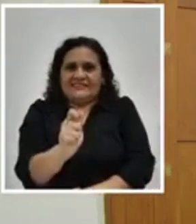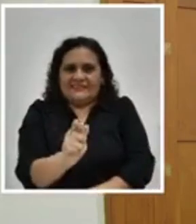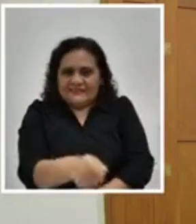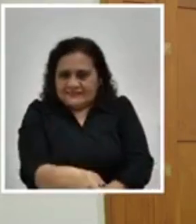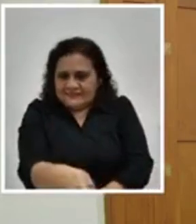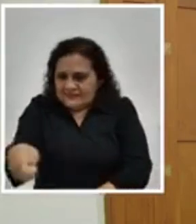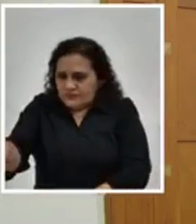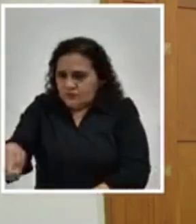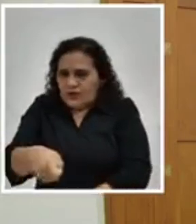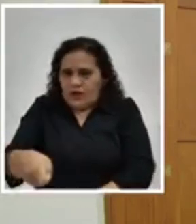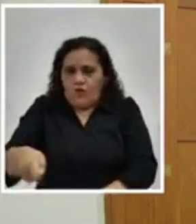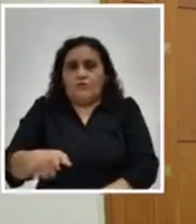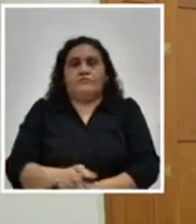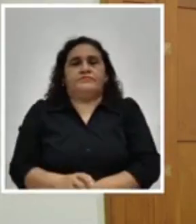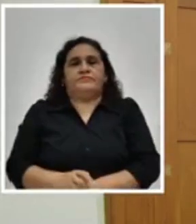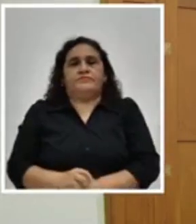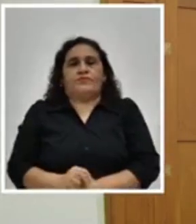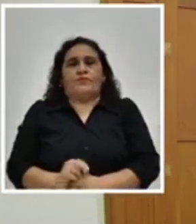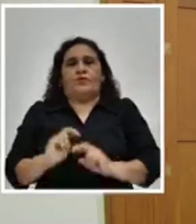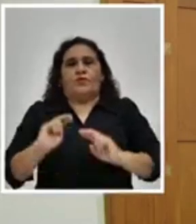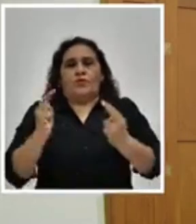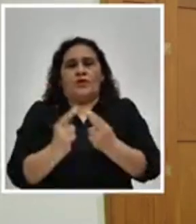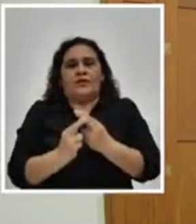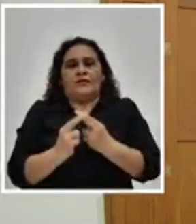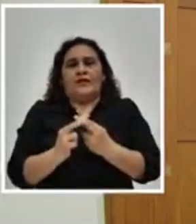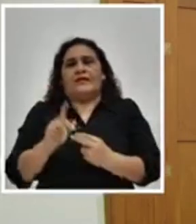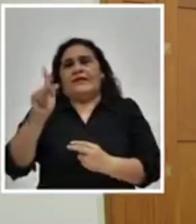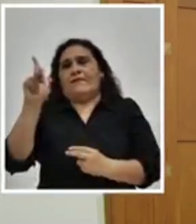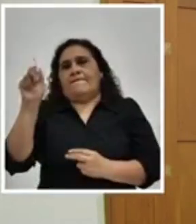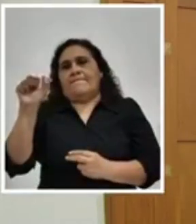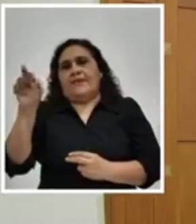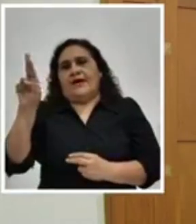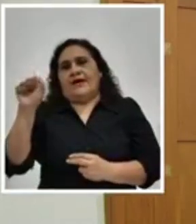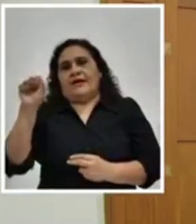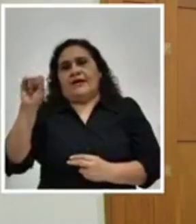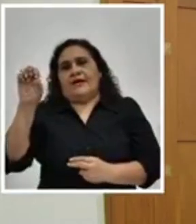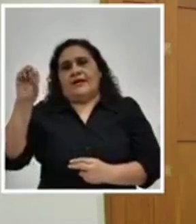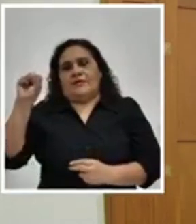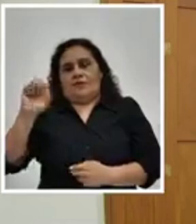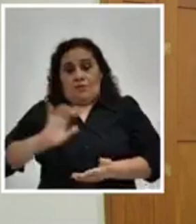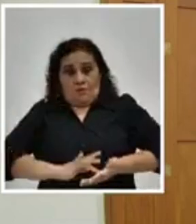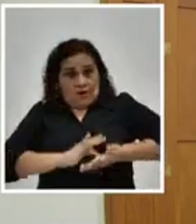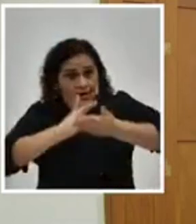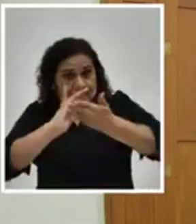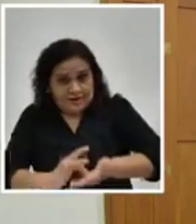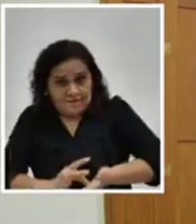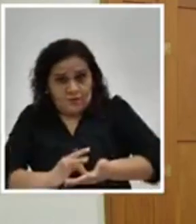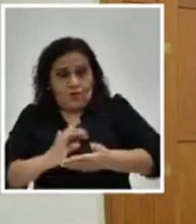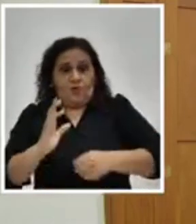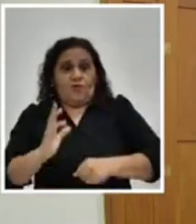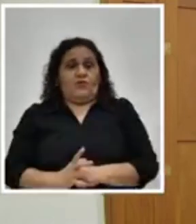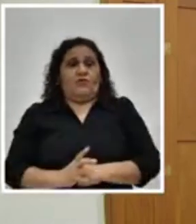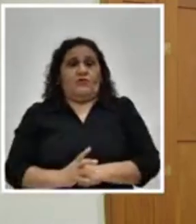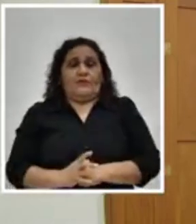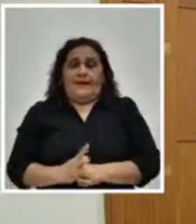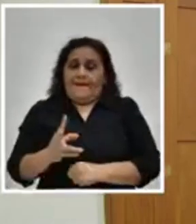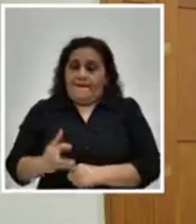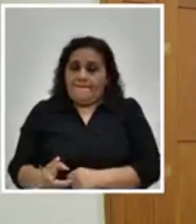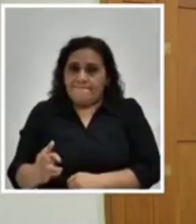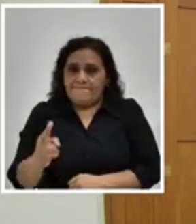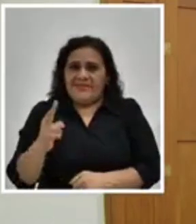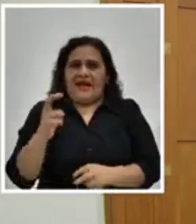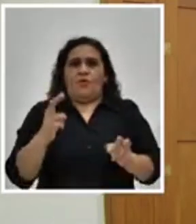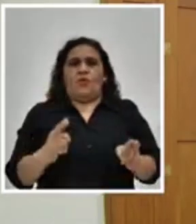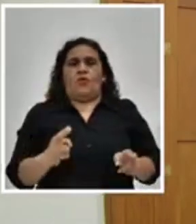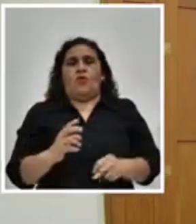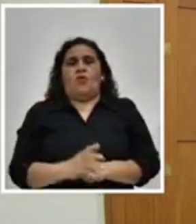Unidad deportiva en Paraíso. En apoyo al deporte, inauguramos la nueva deportiva, unidad